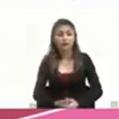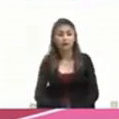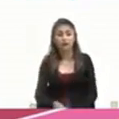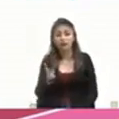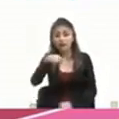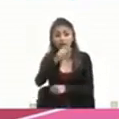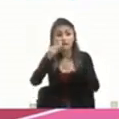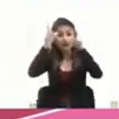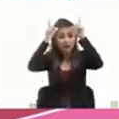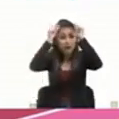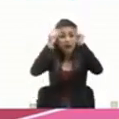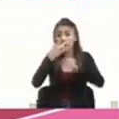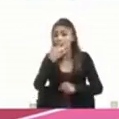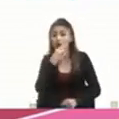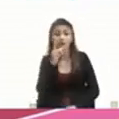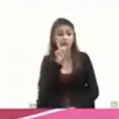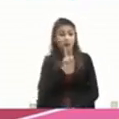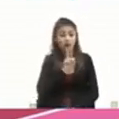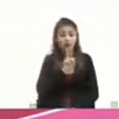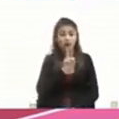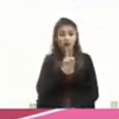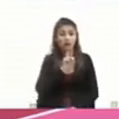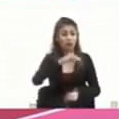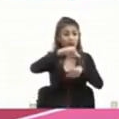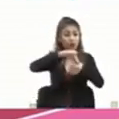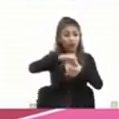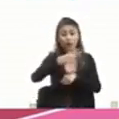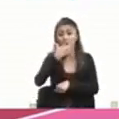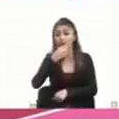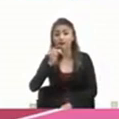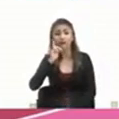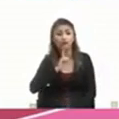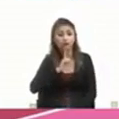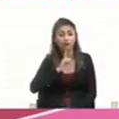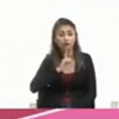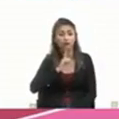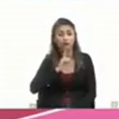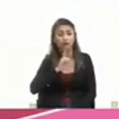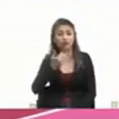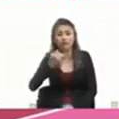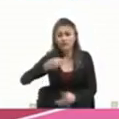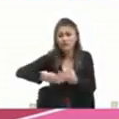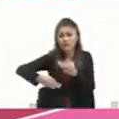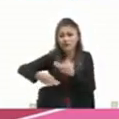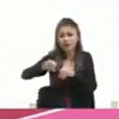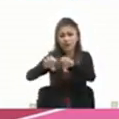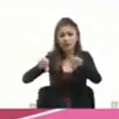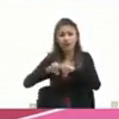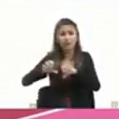Las enfermeras, los enfermeros, las doctoras, los doctores y todo el